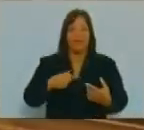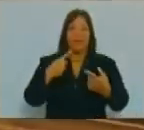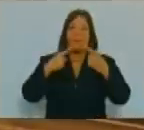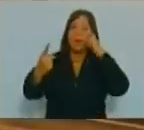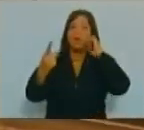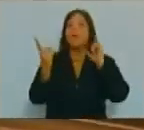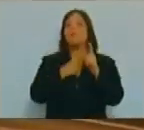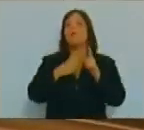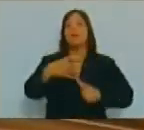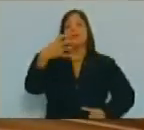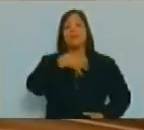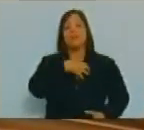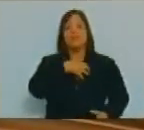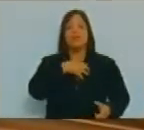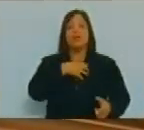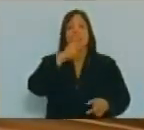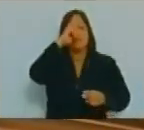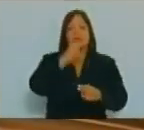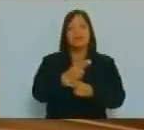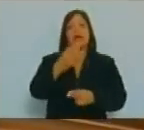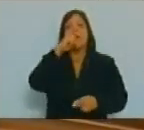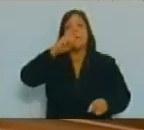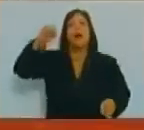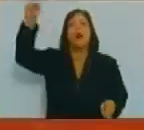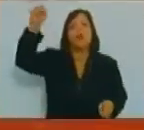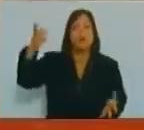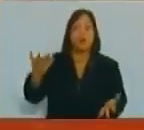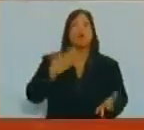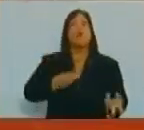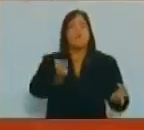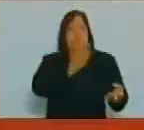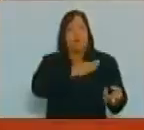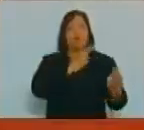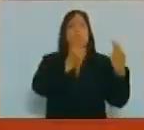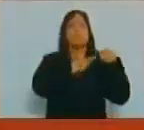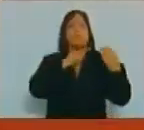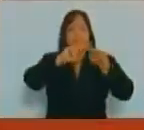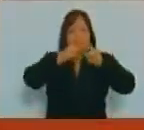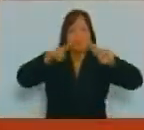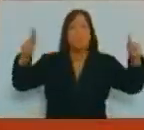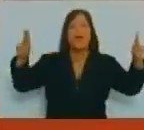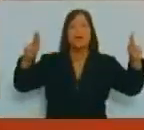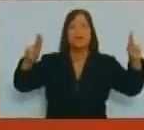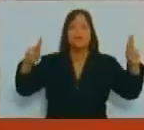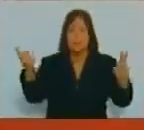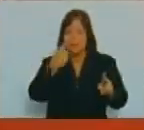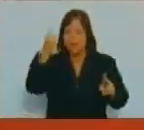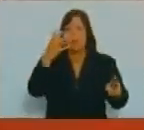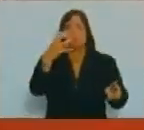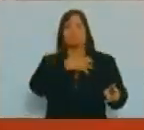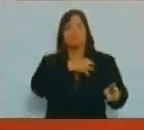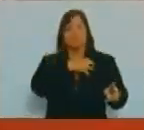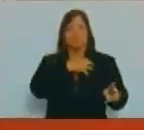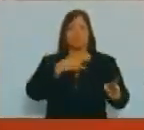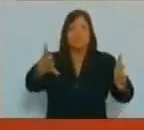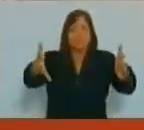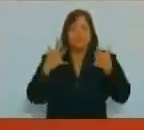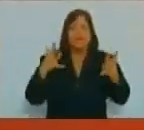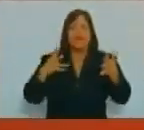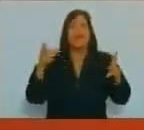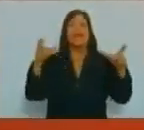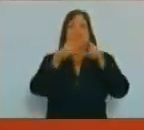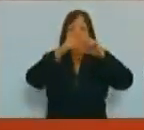el primer ciudadano que es de haberse condecoración se llama nicolás maduro moros que el presidente de nosotros en el que se organiza